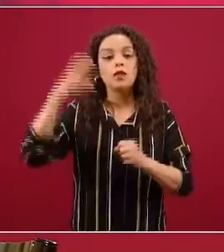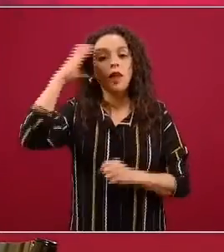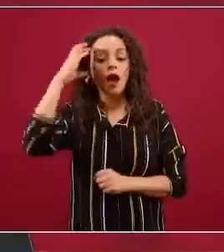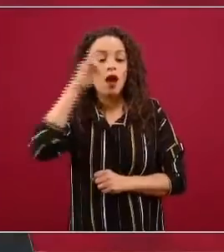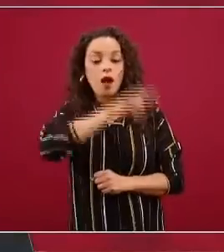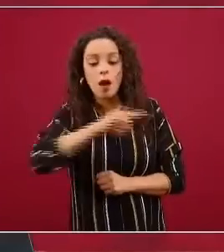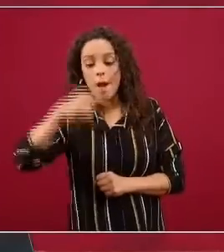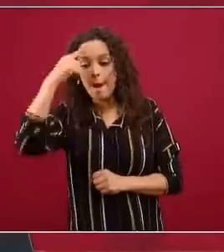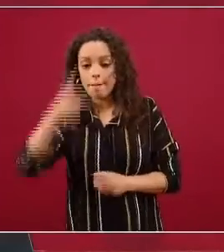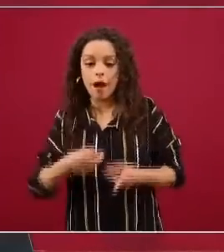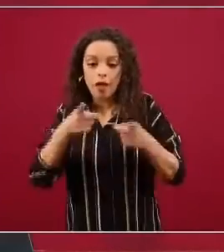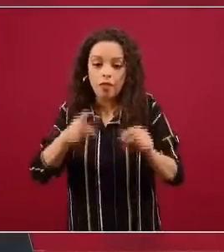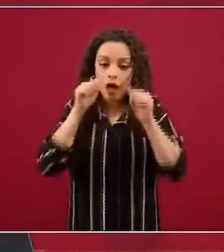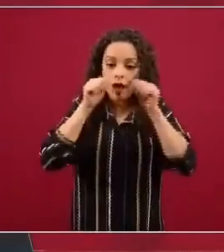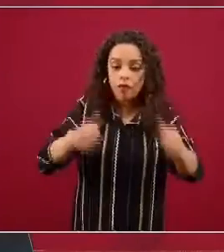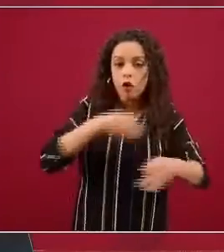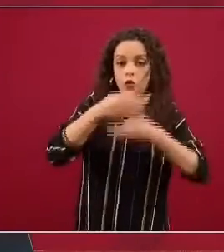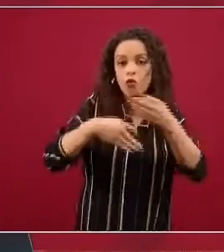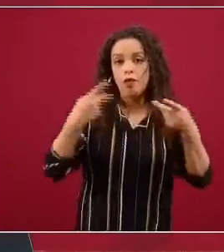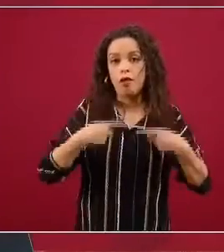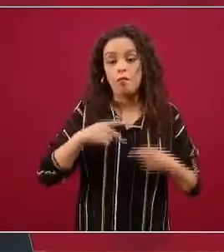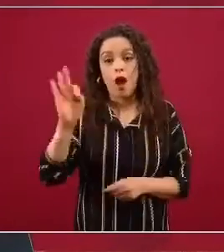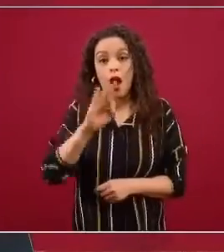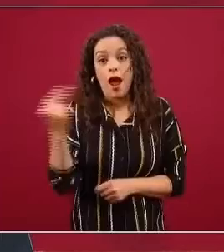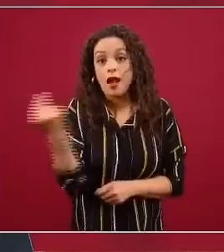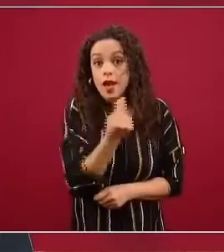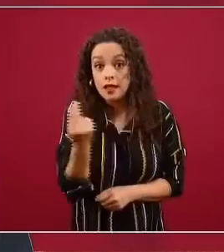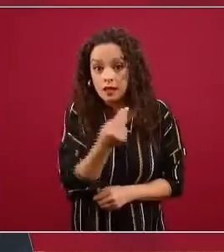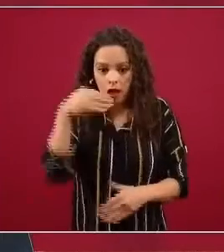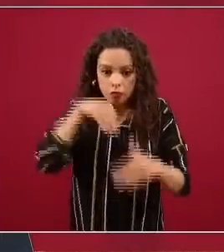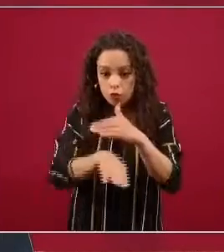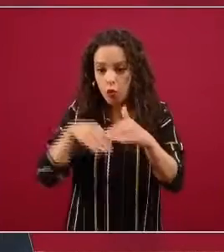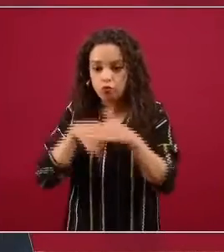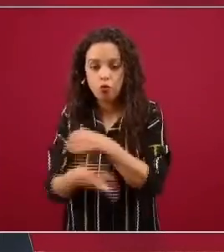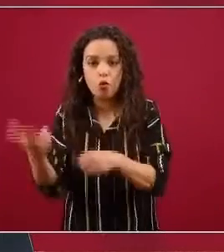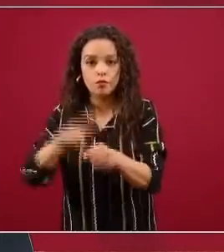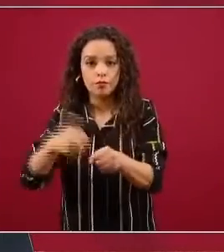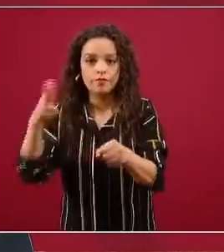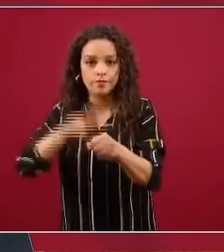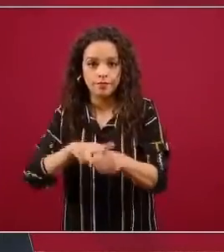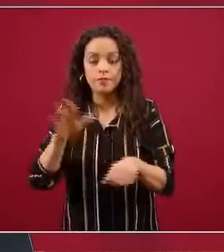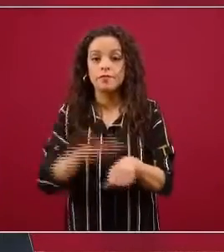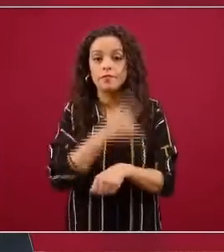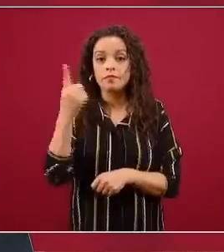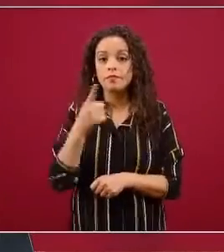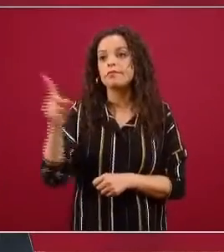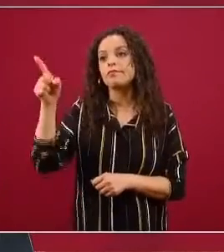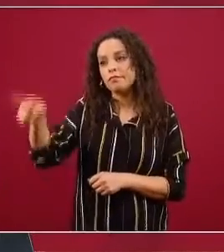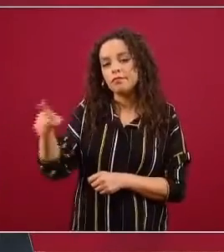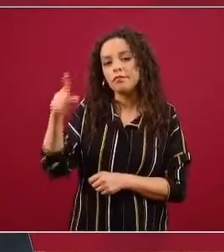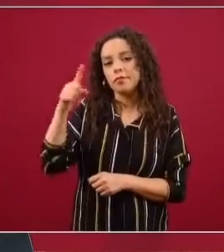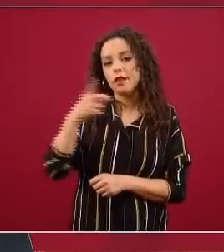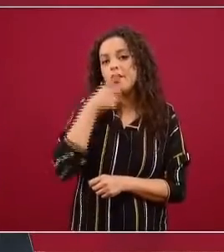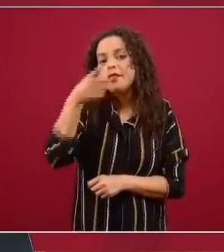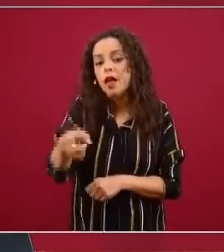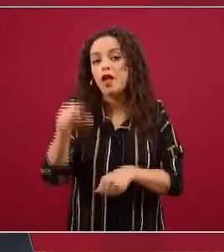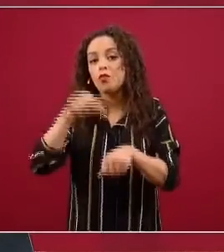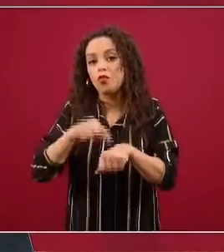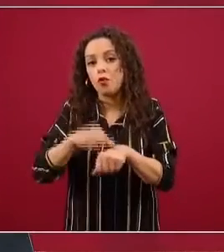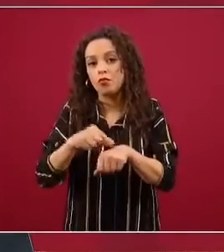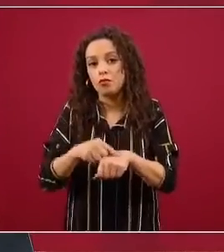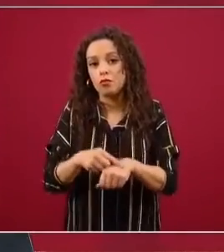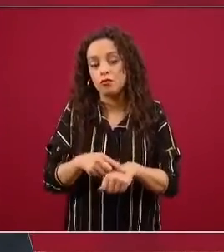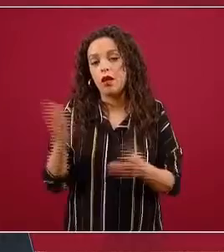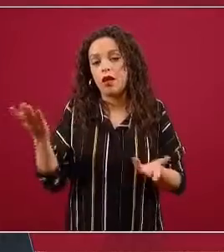atender a toda la población que necesitara ser hospitalizada de acuerdo a las indicaciones médicas, de acuerdo a la situación de salud que